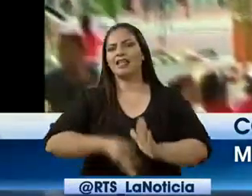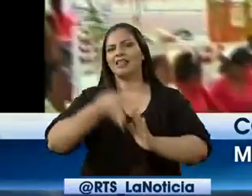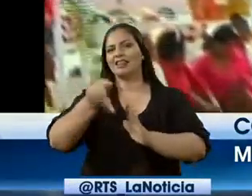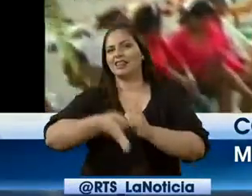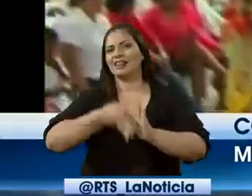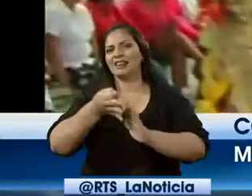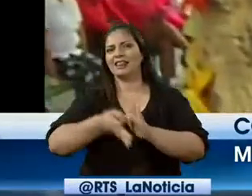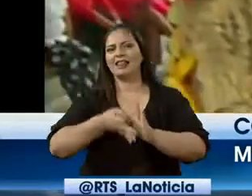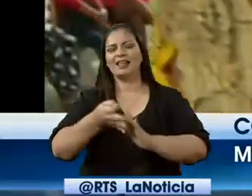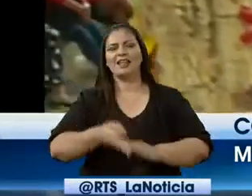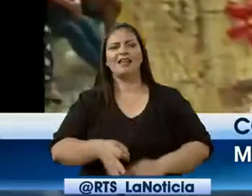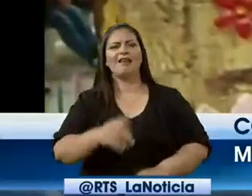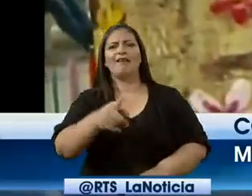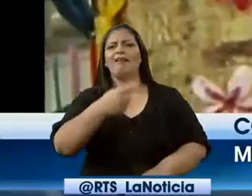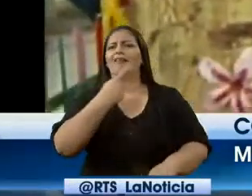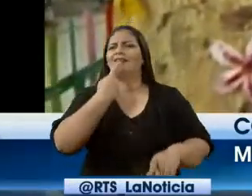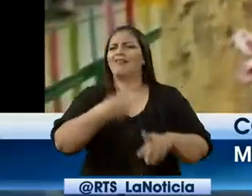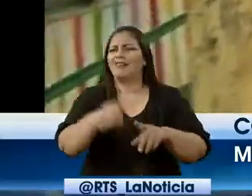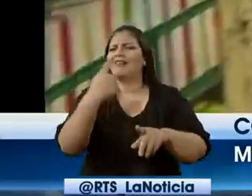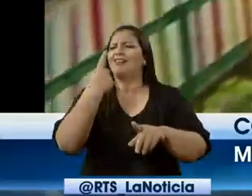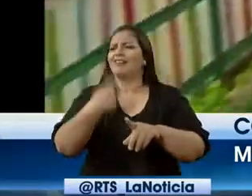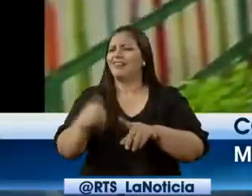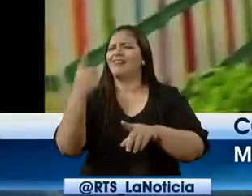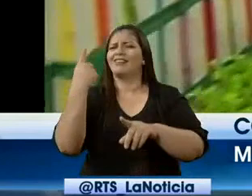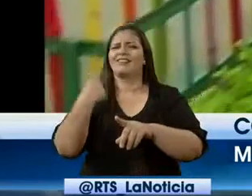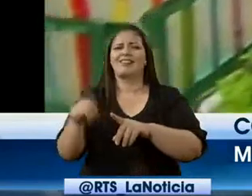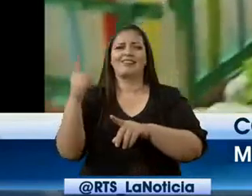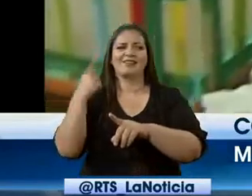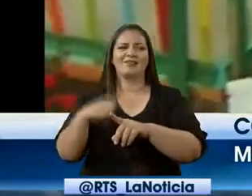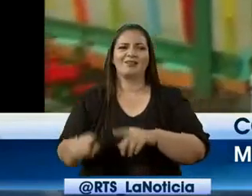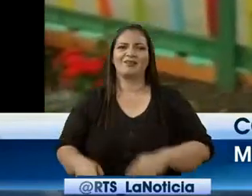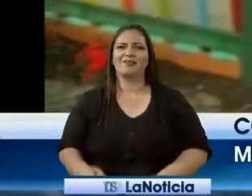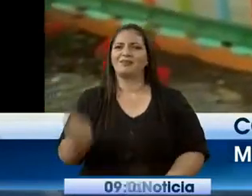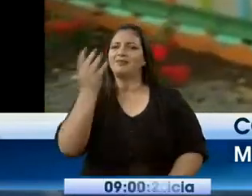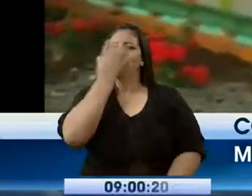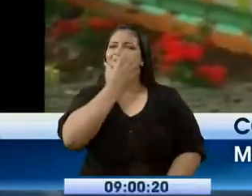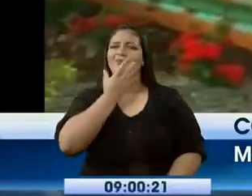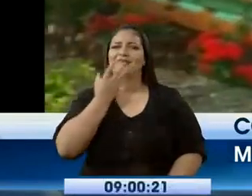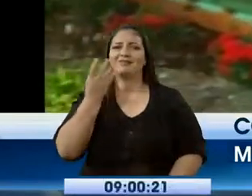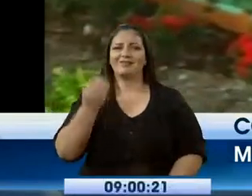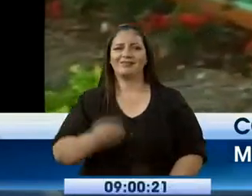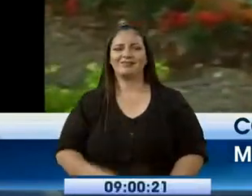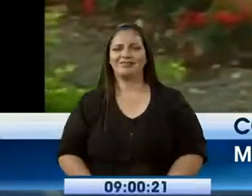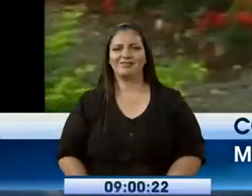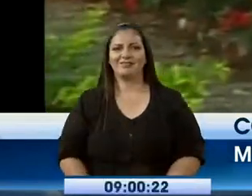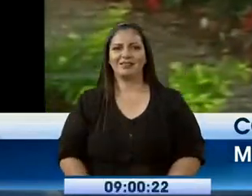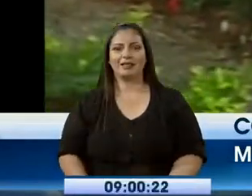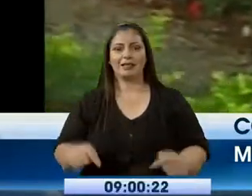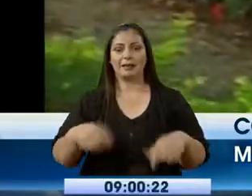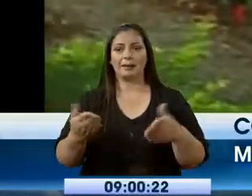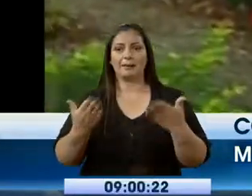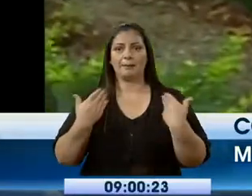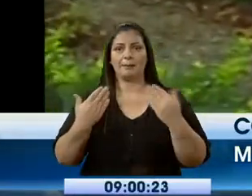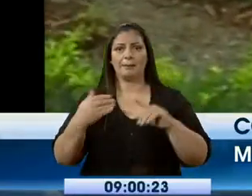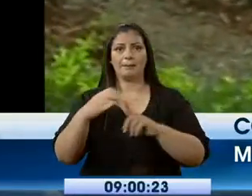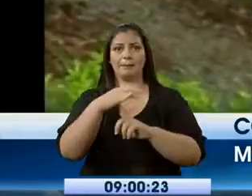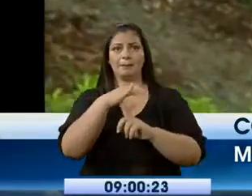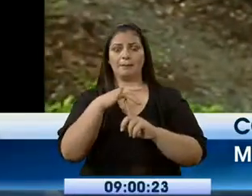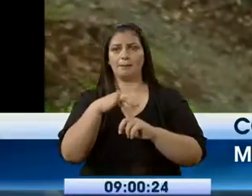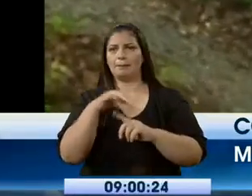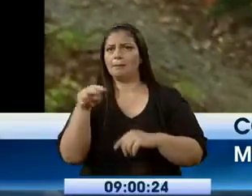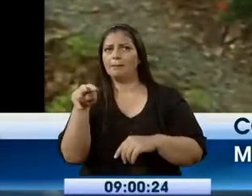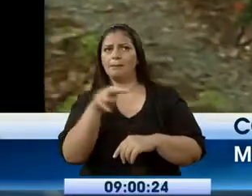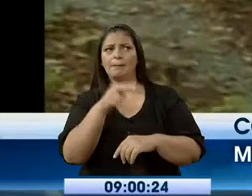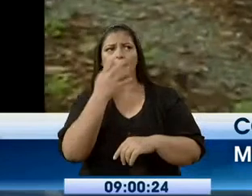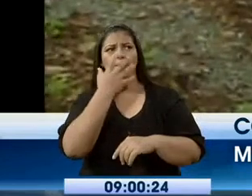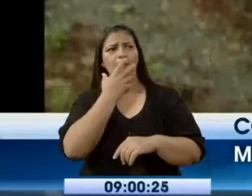pintan, le ponen florcitas, le ponen colores. Eso es lo que queremos, darle vida a Guayaquil, Enrique. Darle vida, pero con la ayuda de los